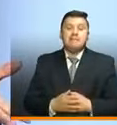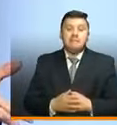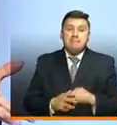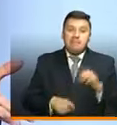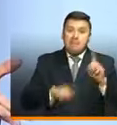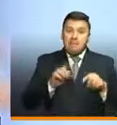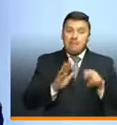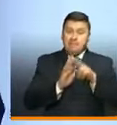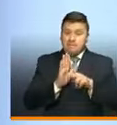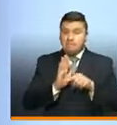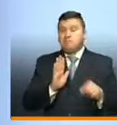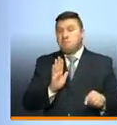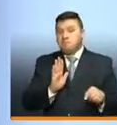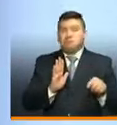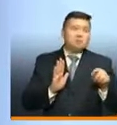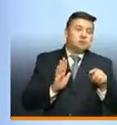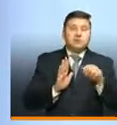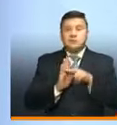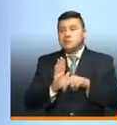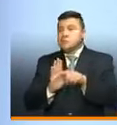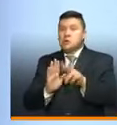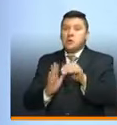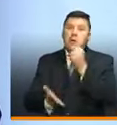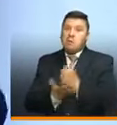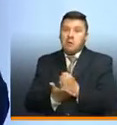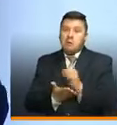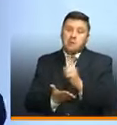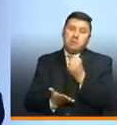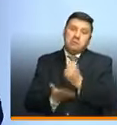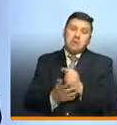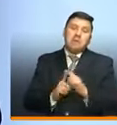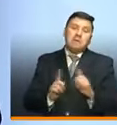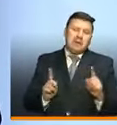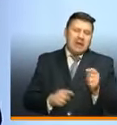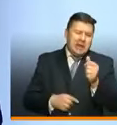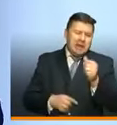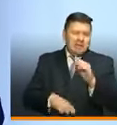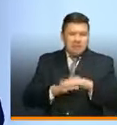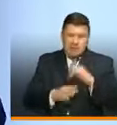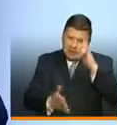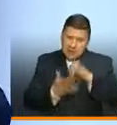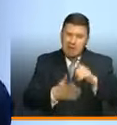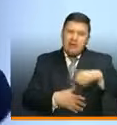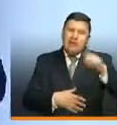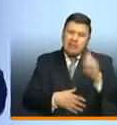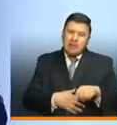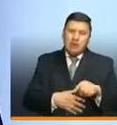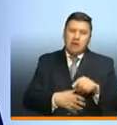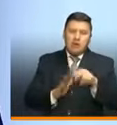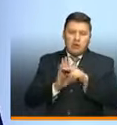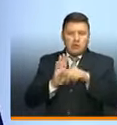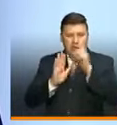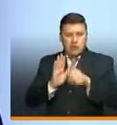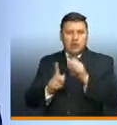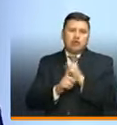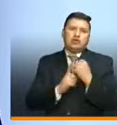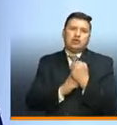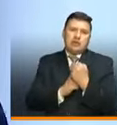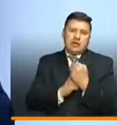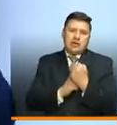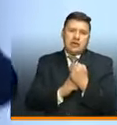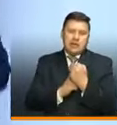algunos protocolos irá, en otros protocolos no será obligatorio, pero yo casi que creería que tiene que ser como un protocolo social